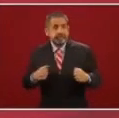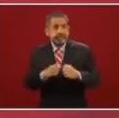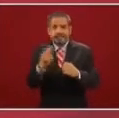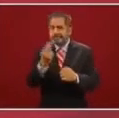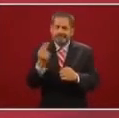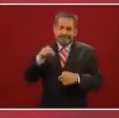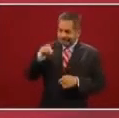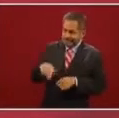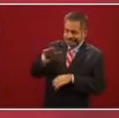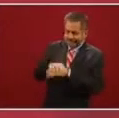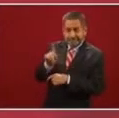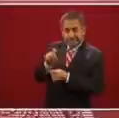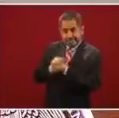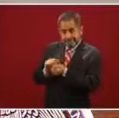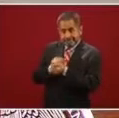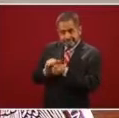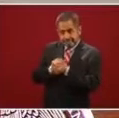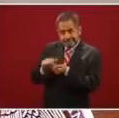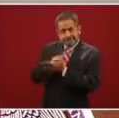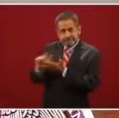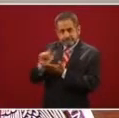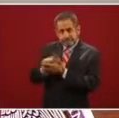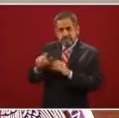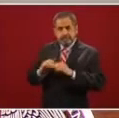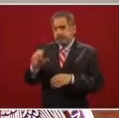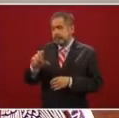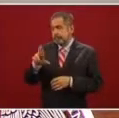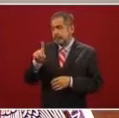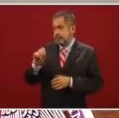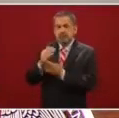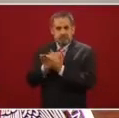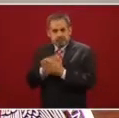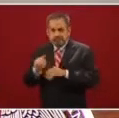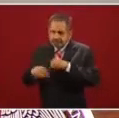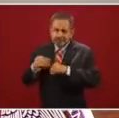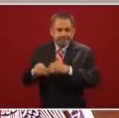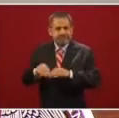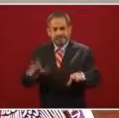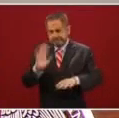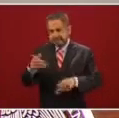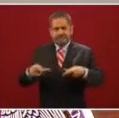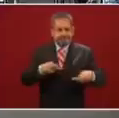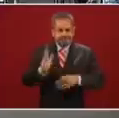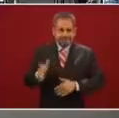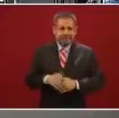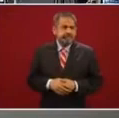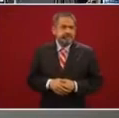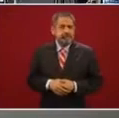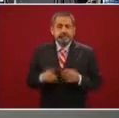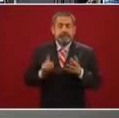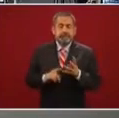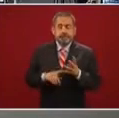tiene que incrementar el contenido de cloro residual y también estamos tomando previsiones en este sentido. Y en el